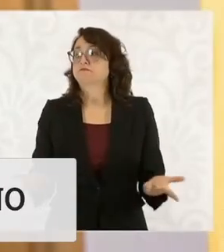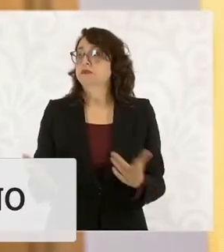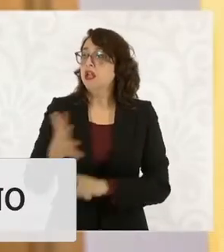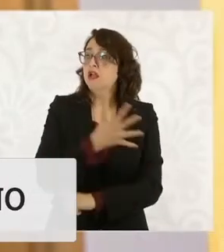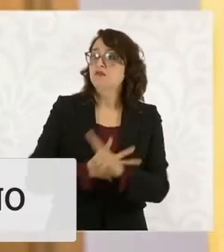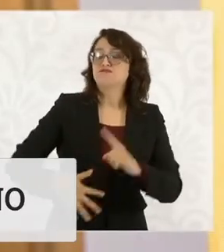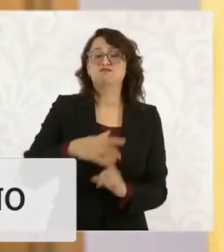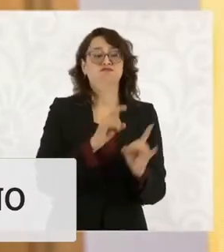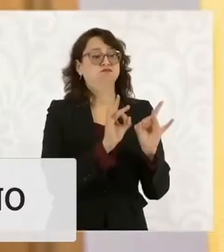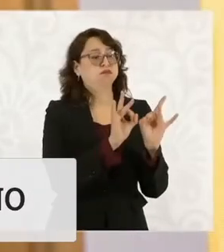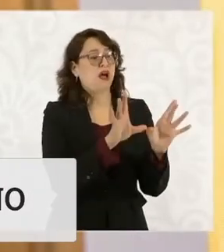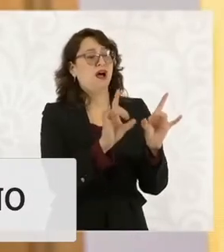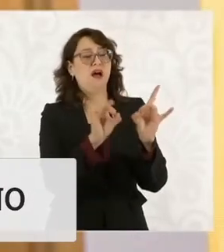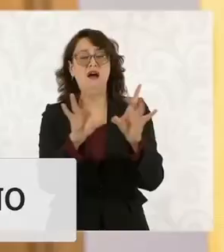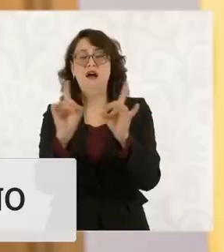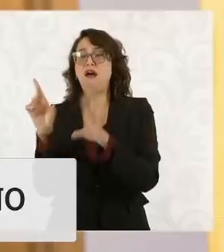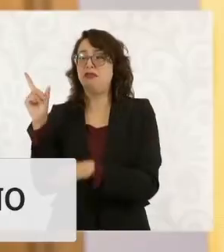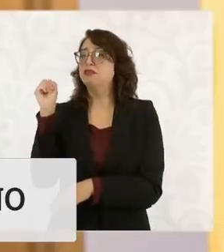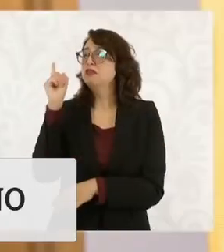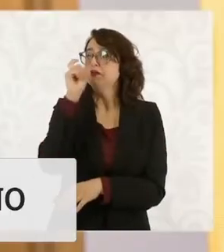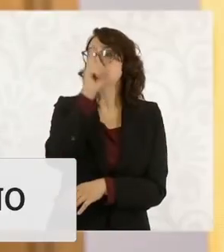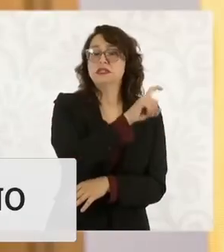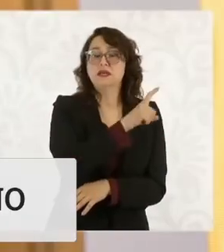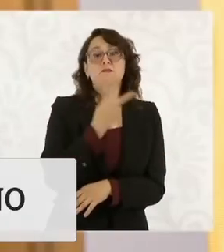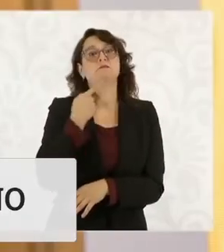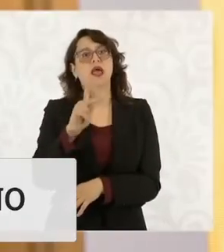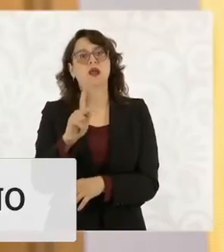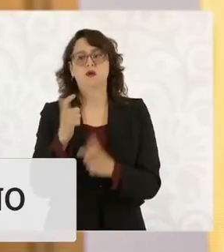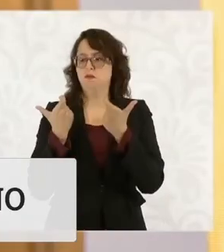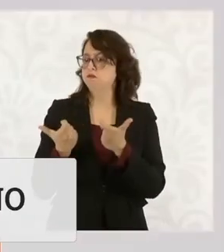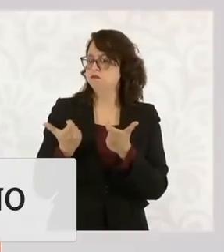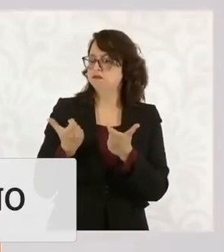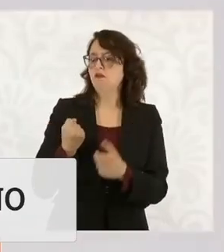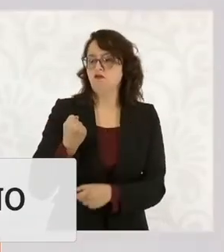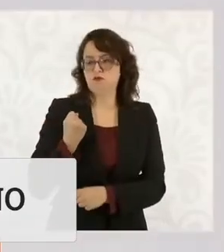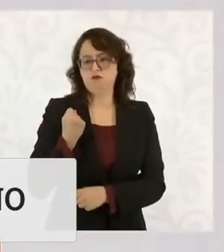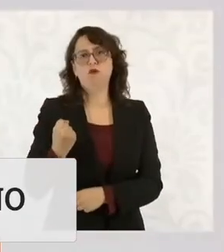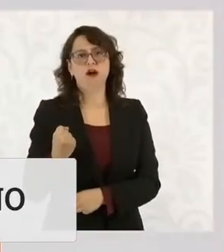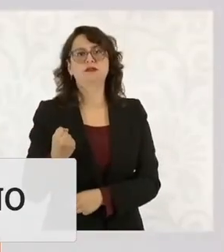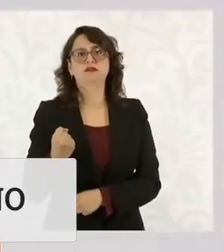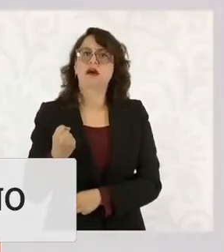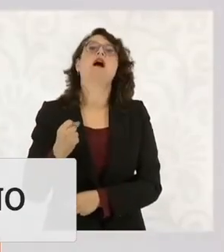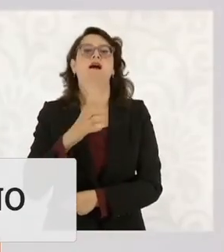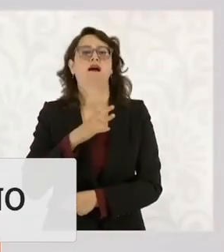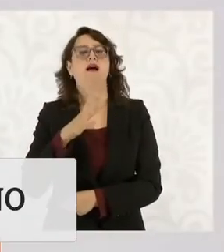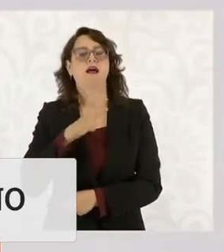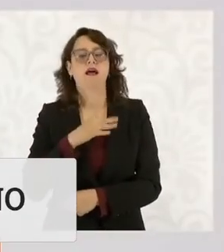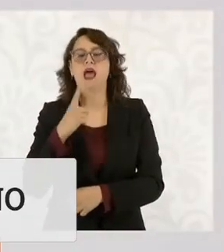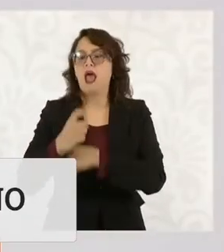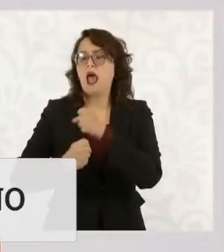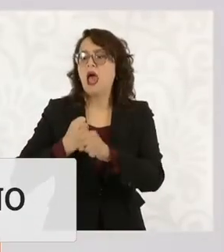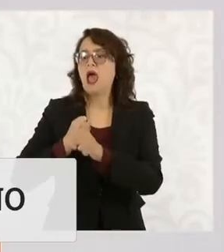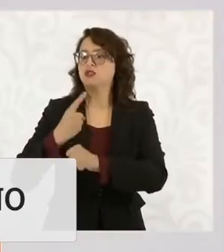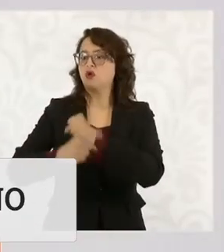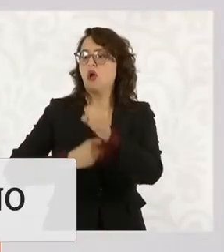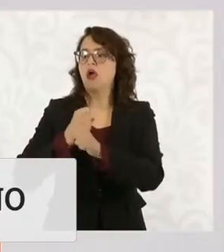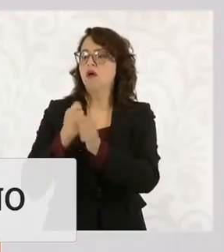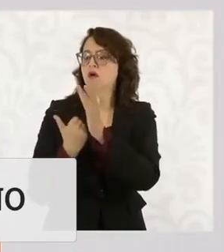circunstancias difíciles, nuestra economía muestra fortaleza, un crecimiento anual estimado